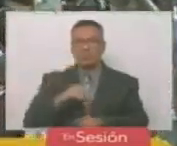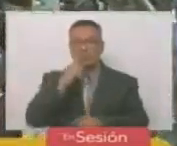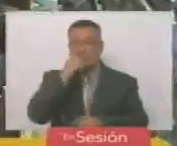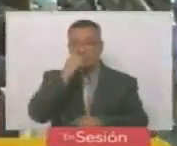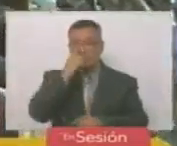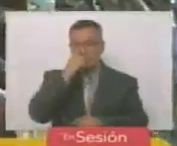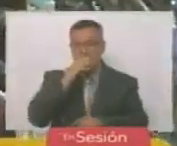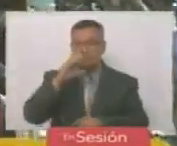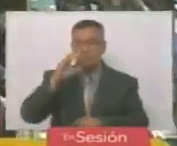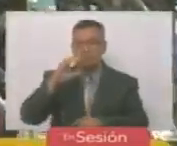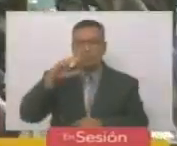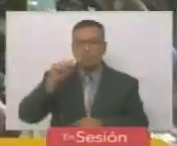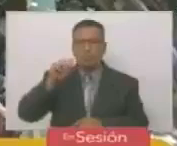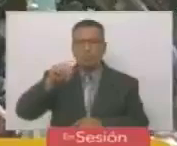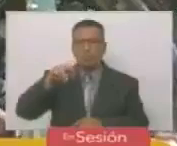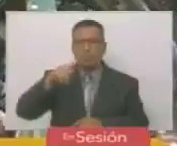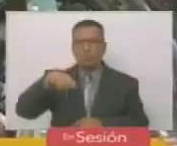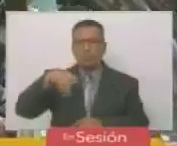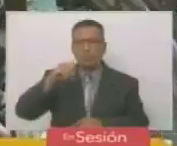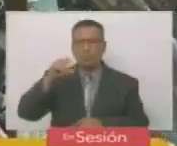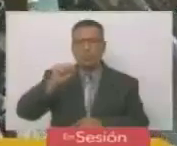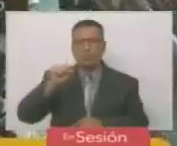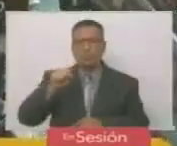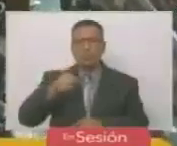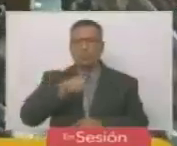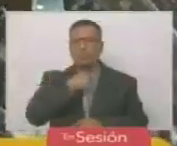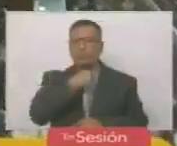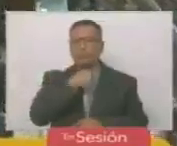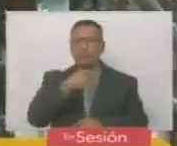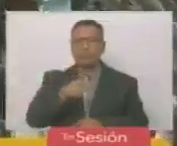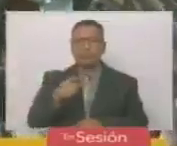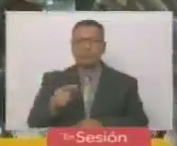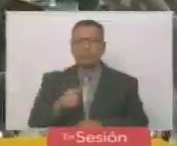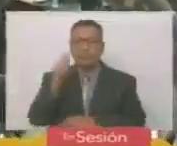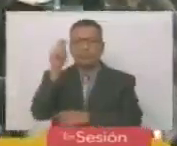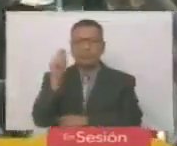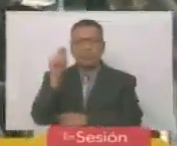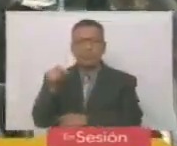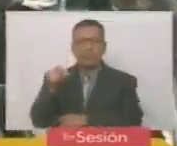Diputado Campos, micrófono para el diputado, por favor.